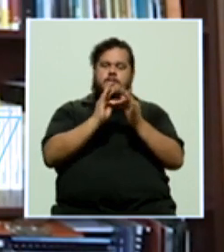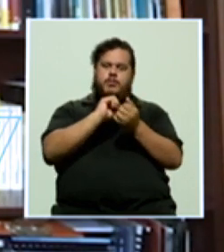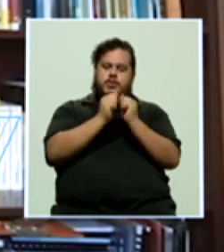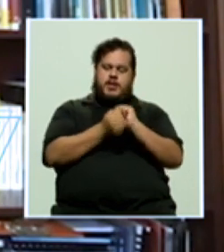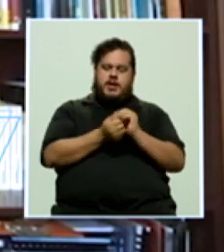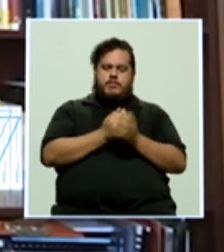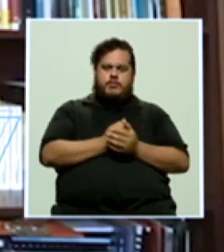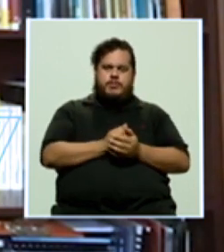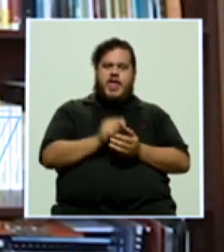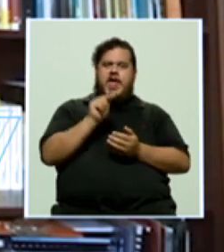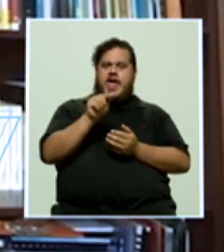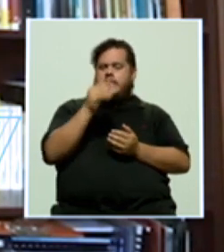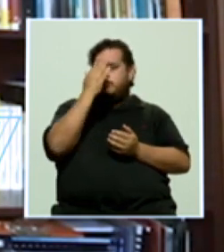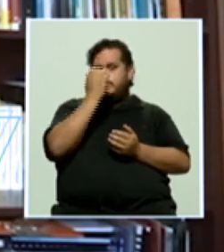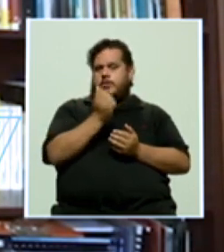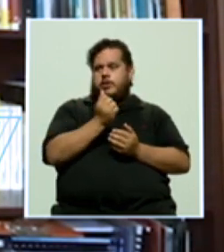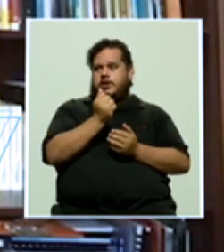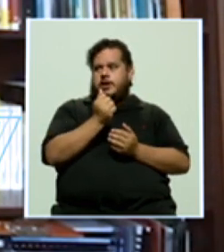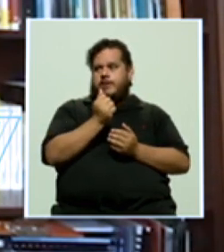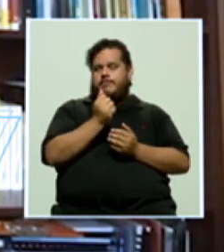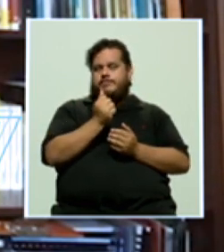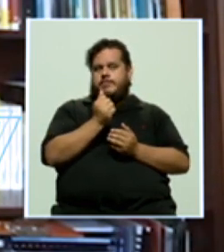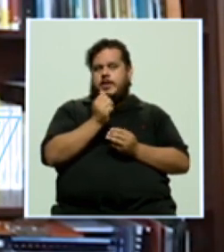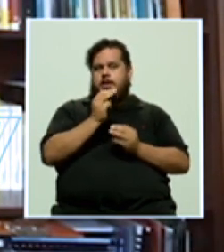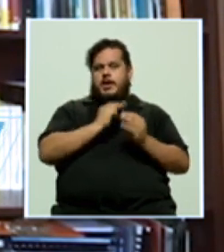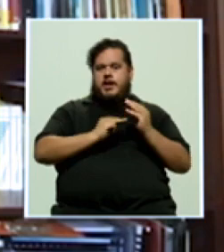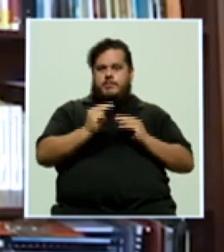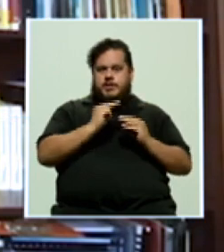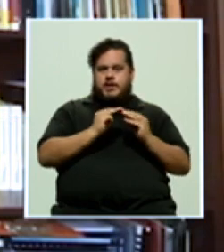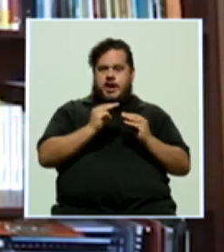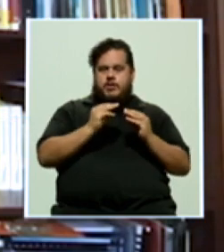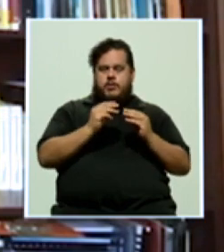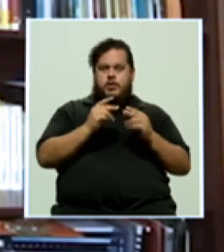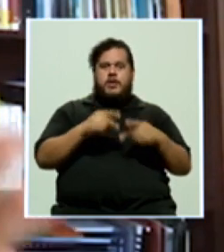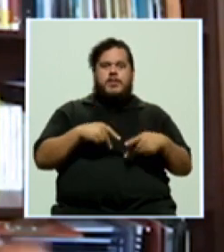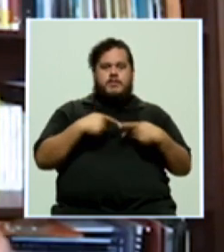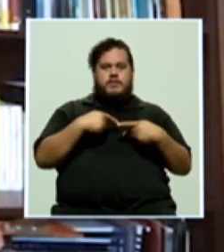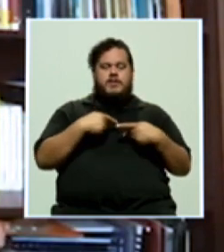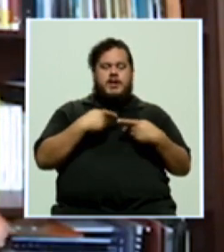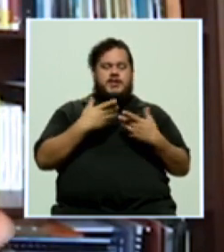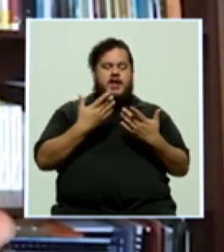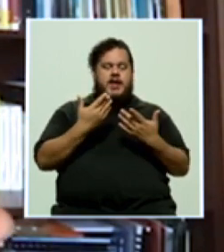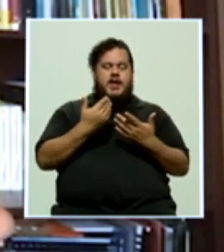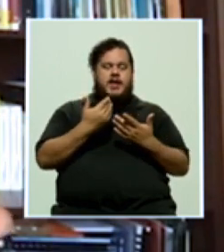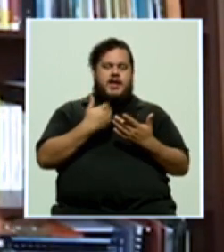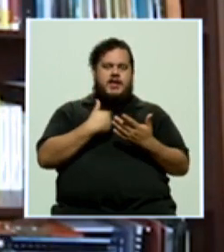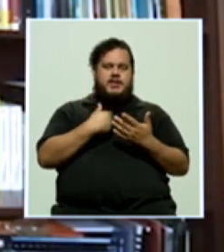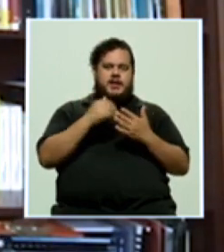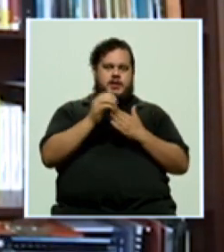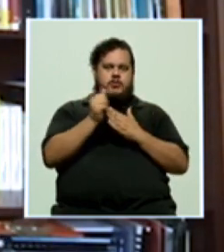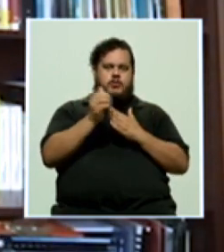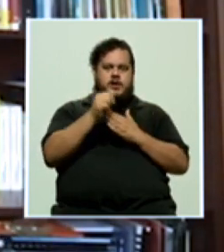Esto debido a que el mercado de vivienda se encuentra en dólares hoy día.